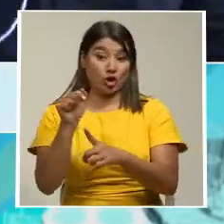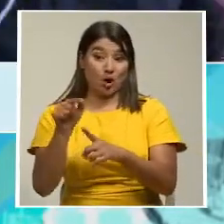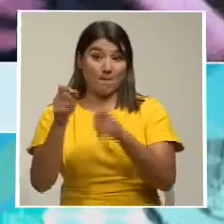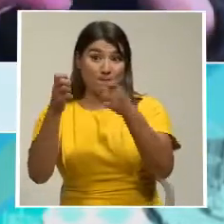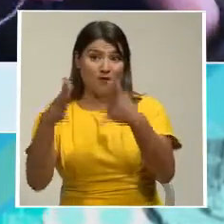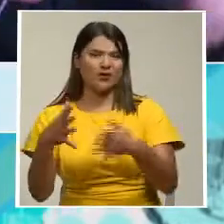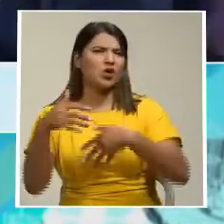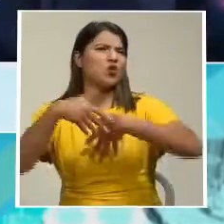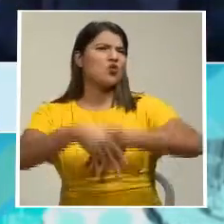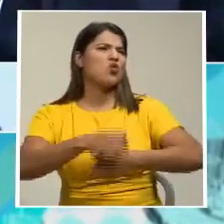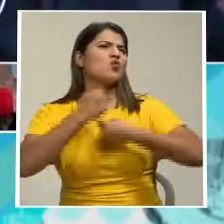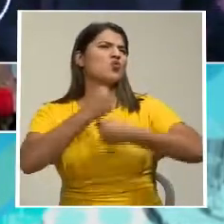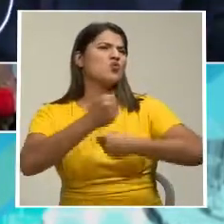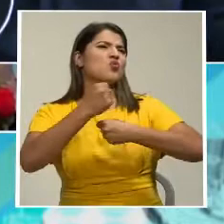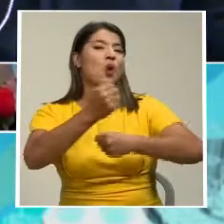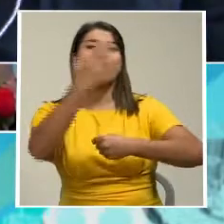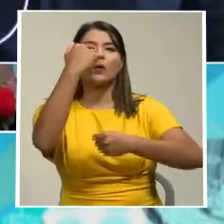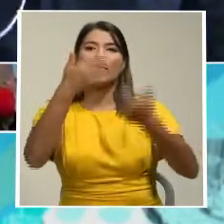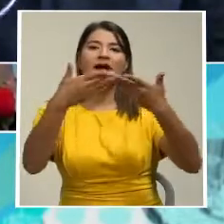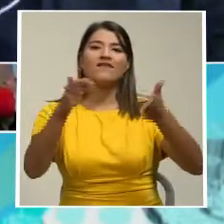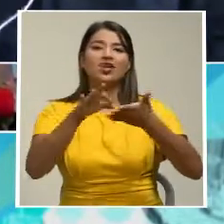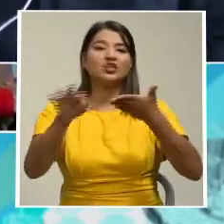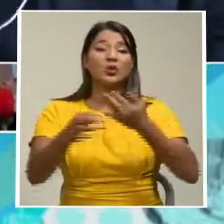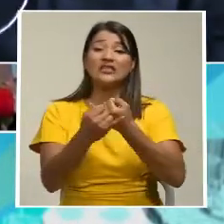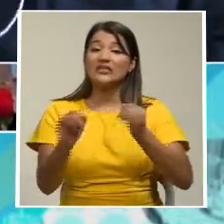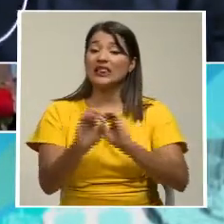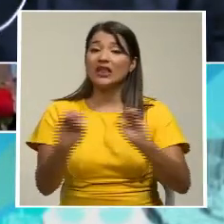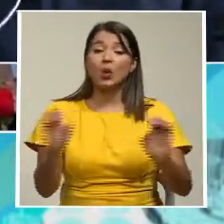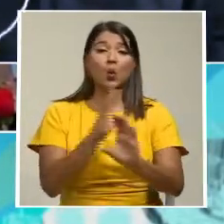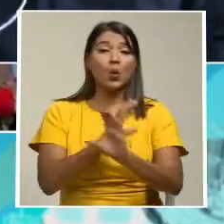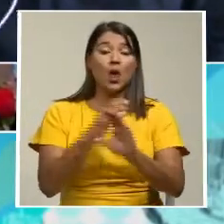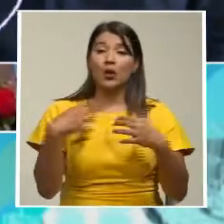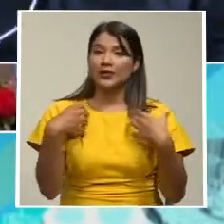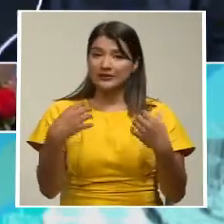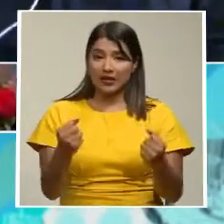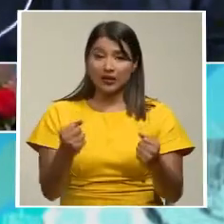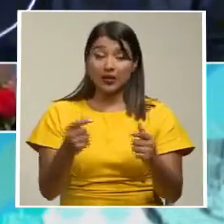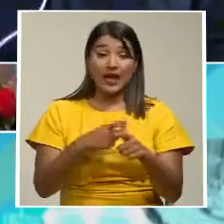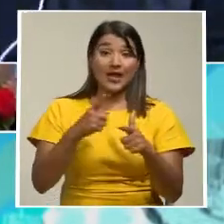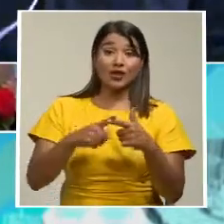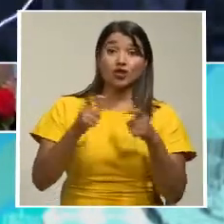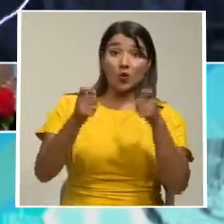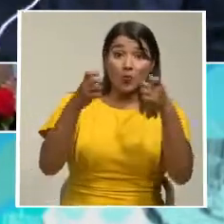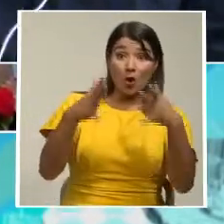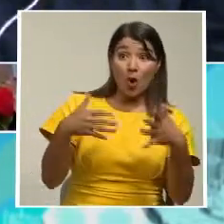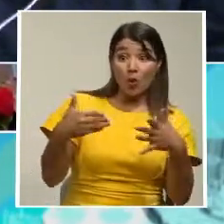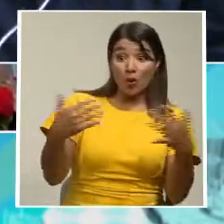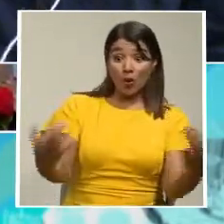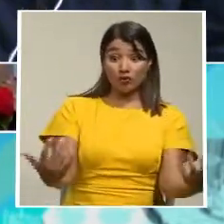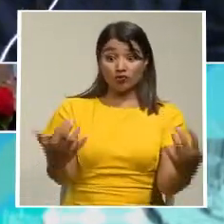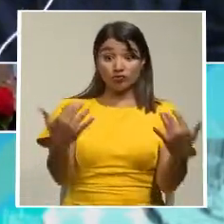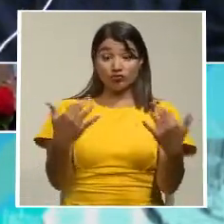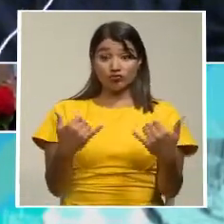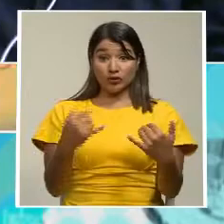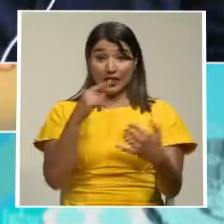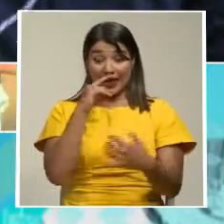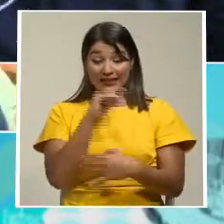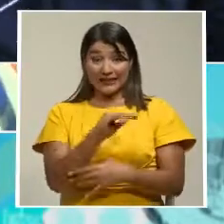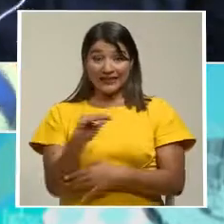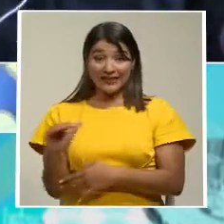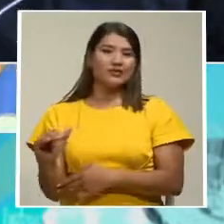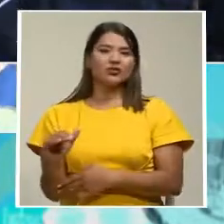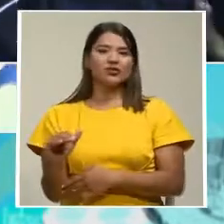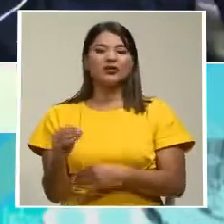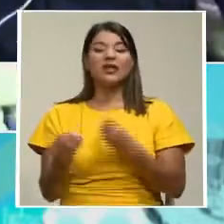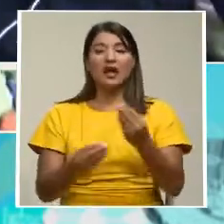escuelas sin ningún tipo de medida sanitaria y los maestros lo que hacen a la hora de que los niños entran a clases es tocarle la frente con las manos para saber